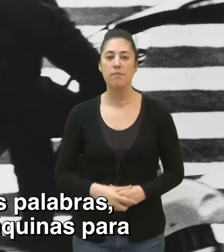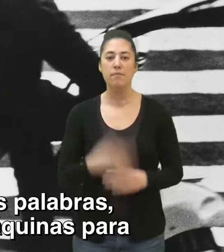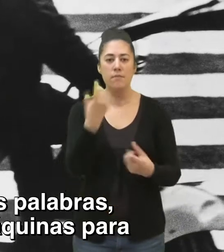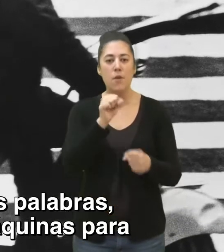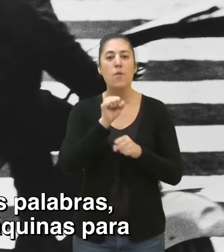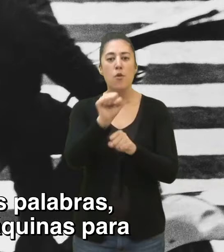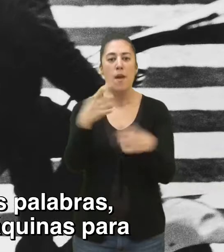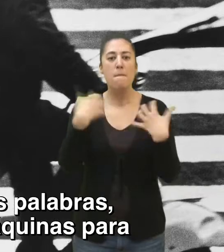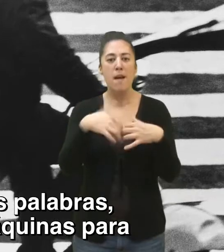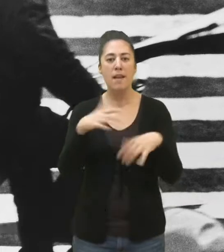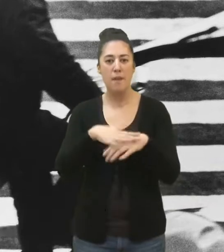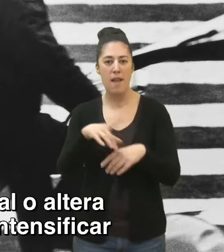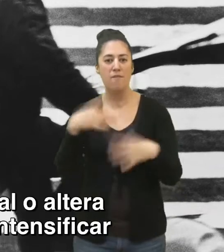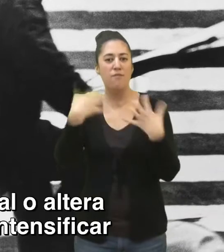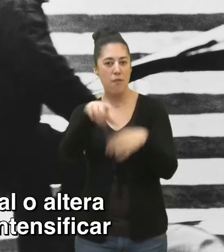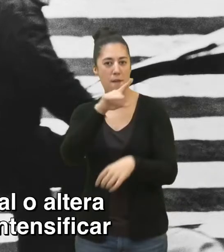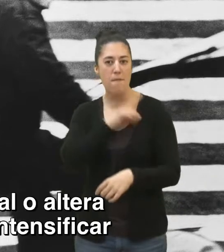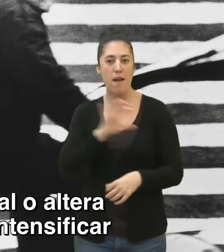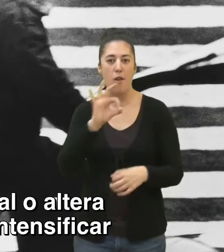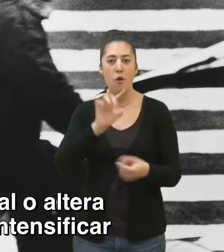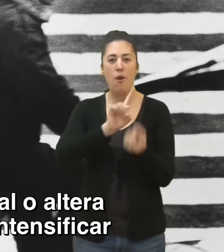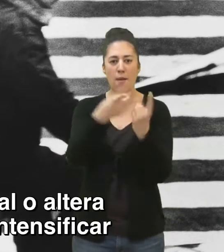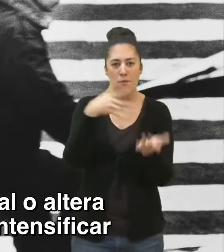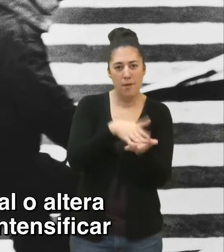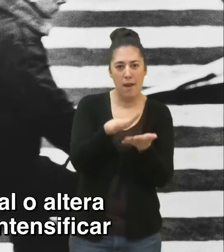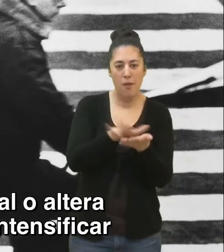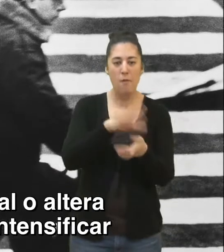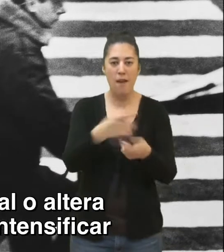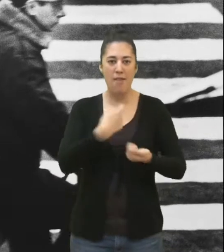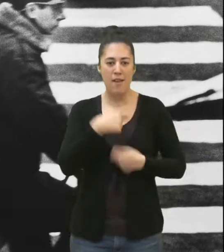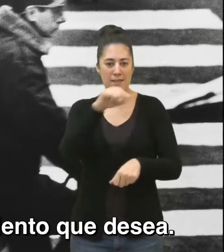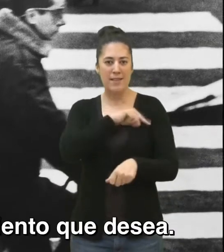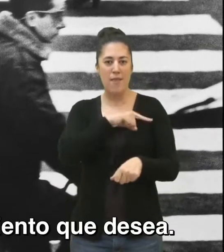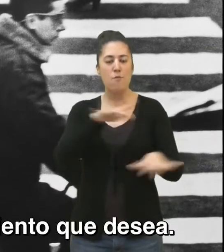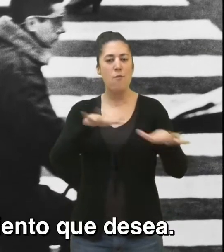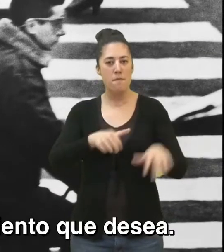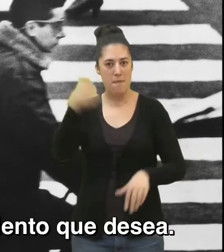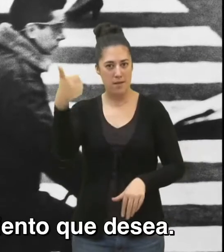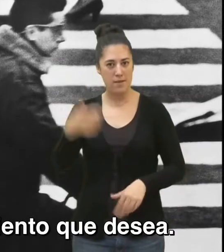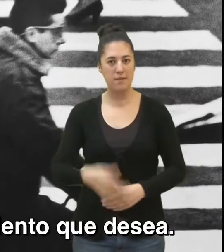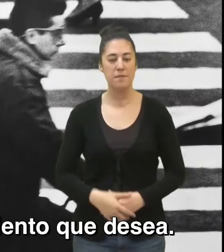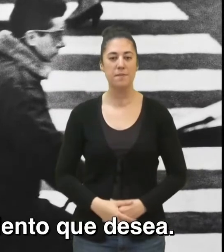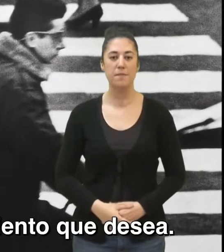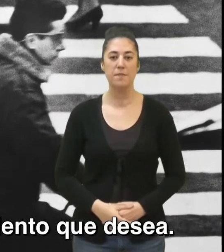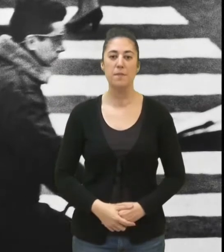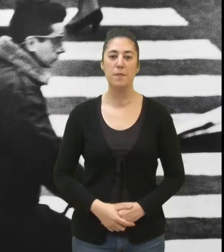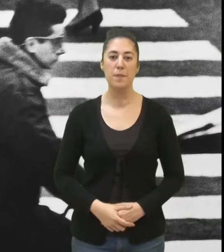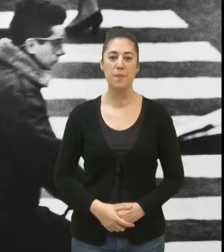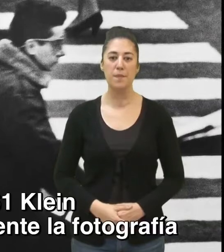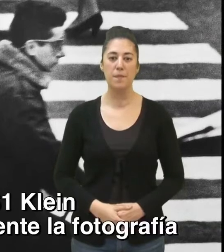palabras, que bloquea las máquinas para que funcionen mal o altera el revelado para intensificar la sensación de movimiento que